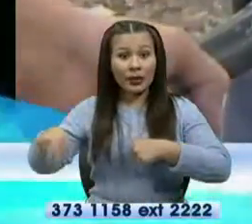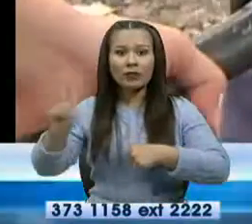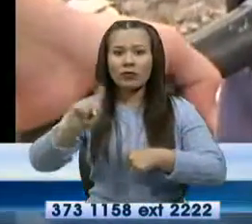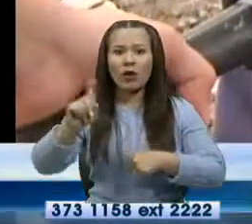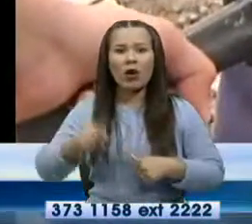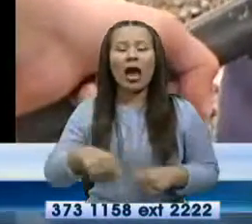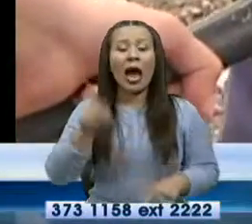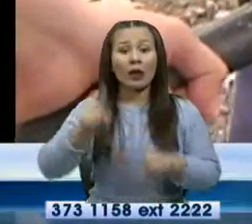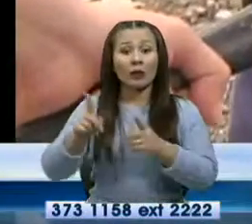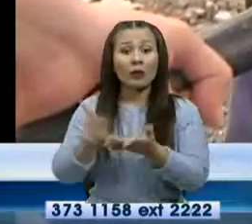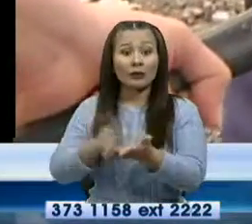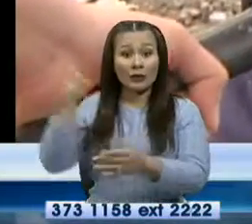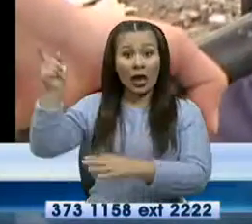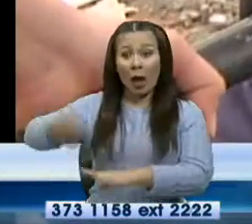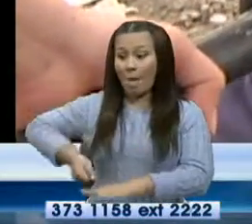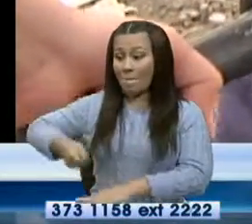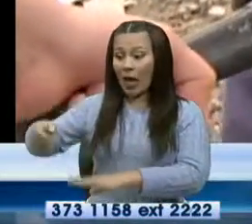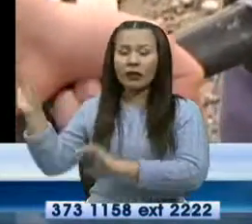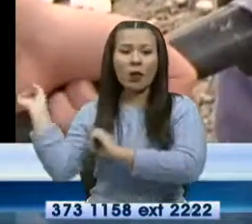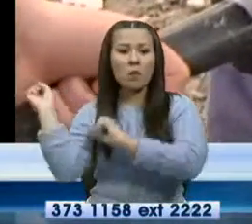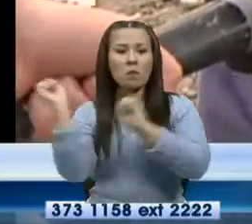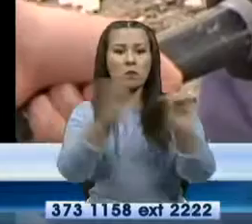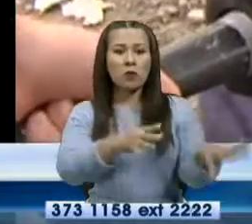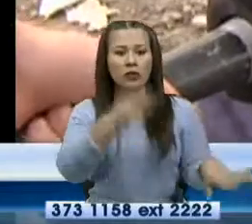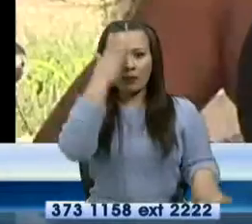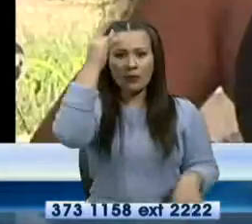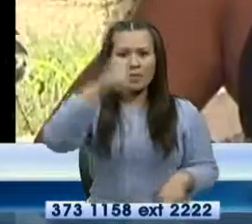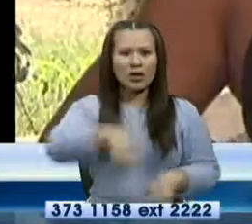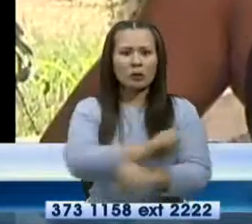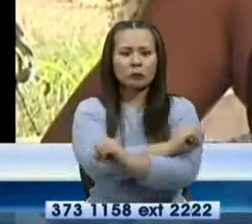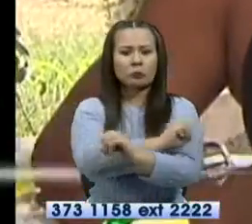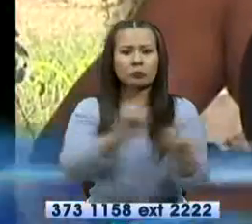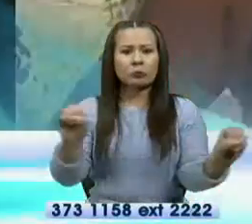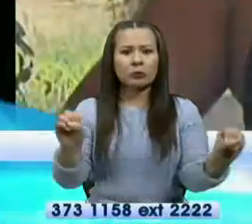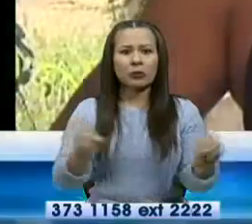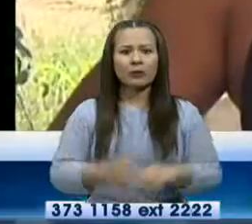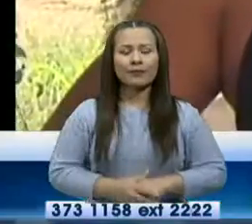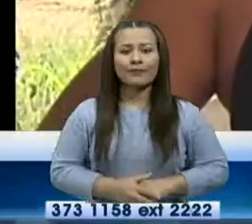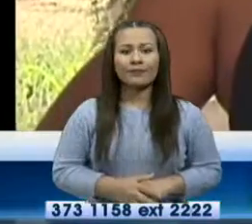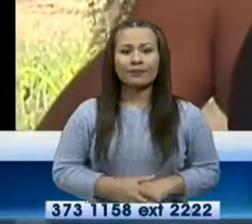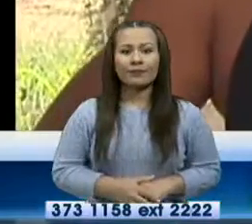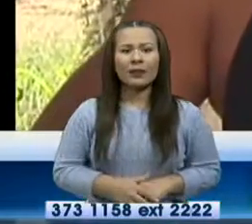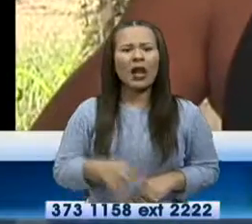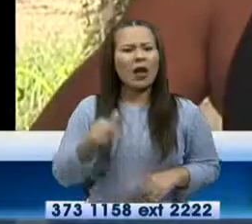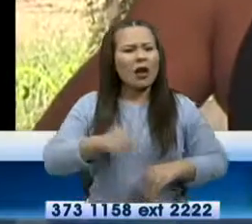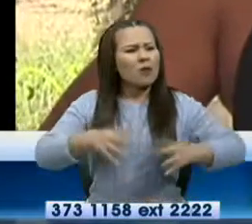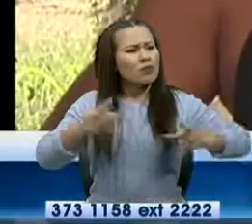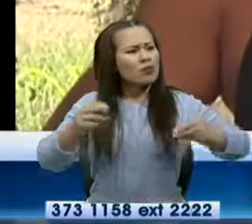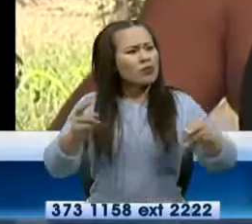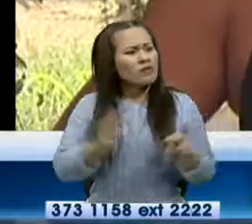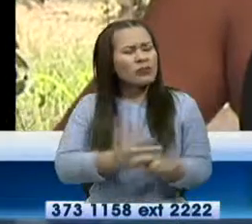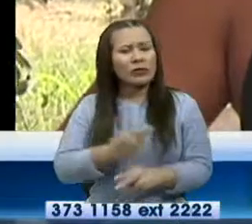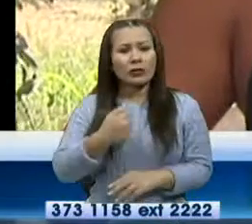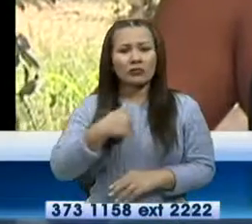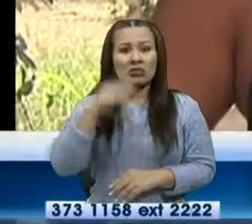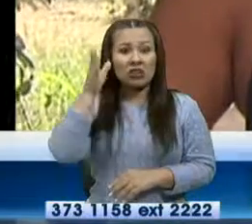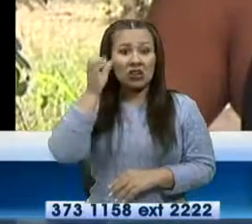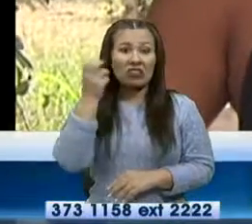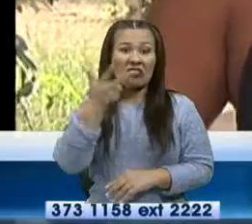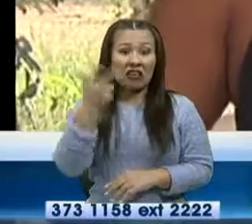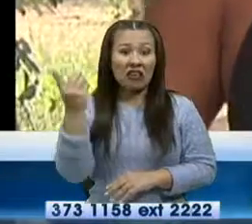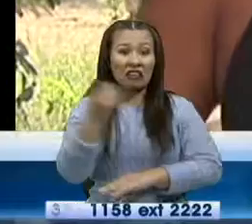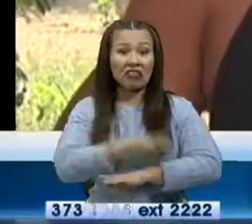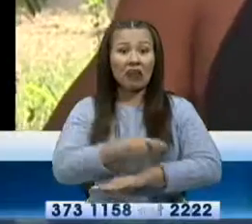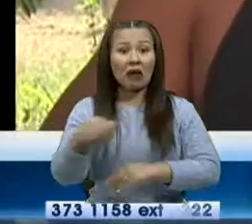veces lo matan y vienen y lo botan por aquí. Porque esta zona aquí es sana. Sería de otro lado porque lleva días muertos el sujeto. Parece que porque aquí